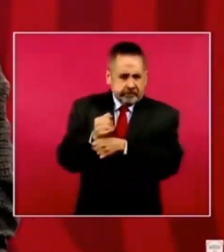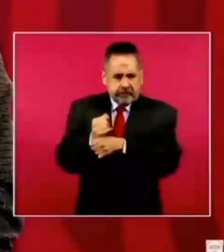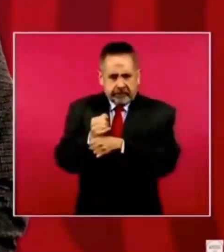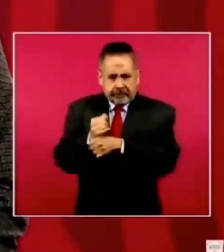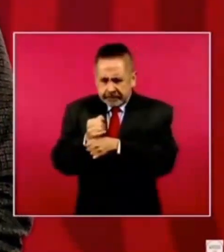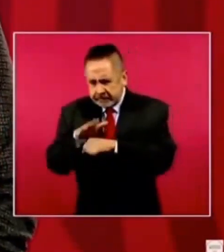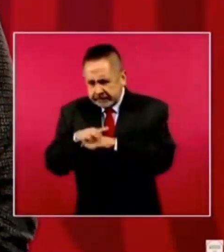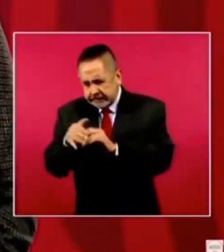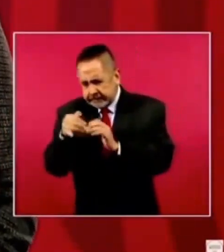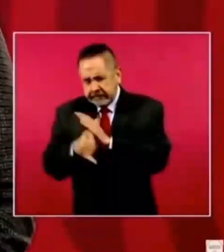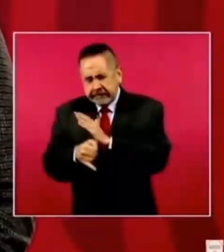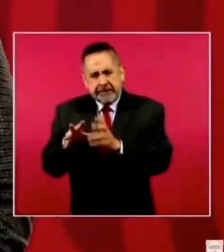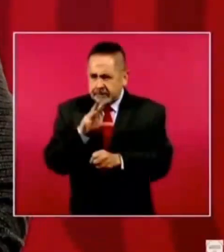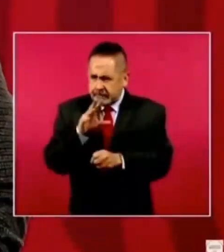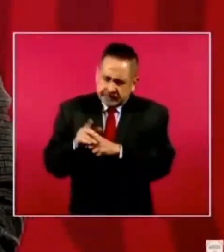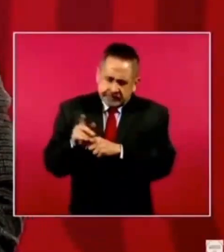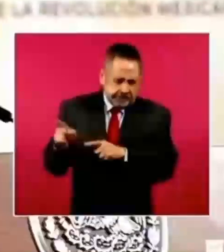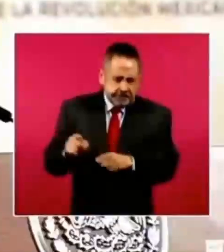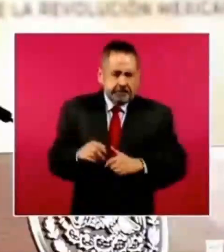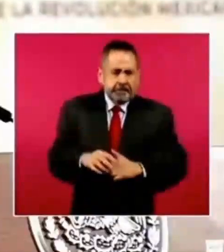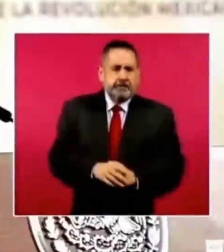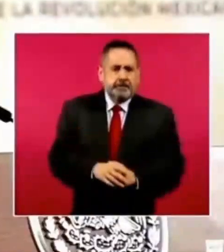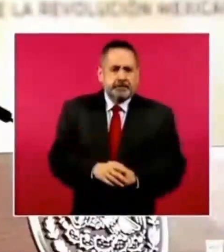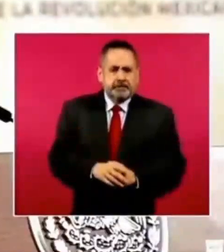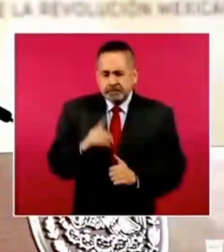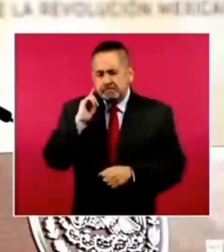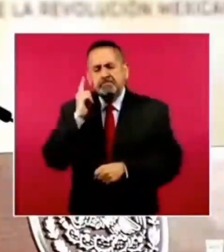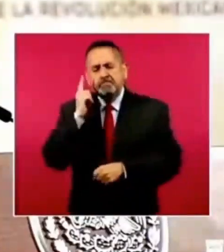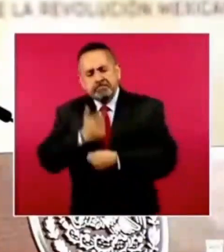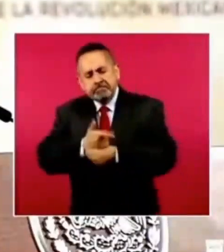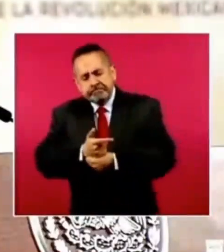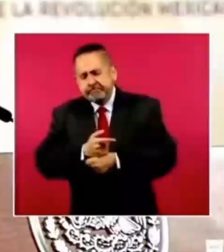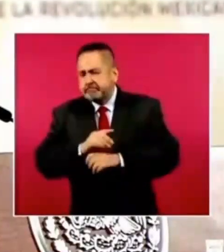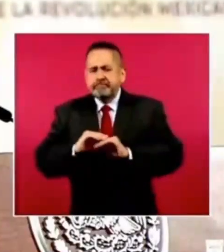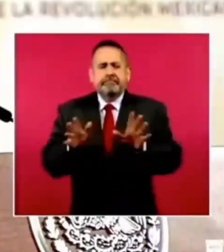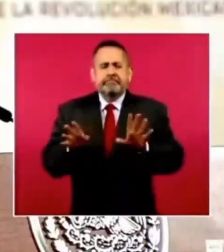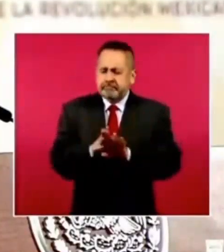haga una investigación y se llegue al fondo.